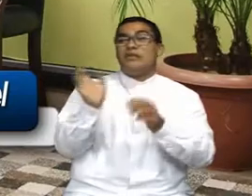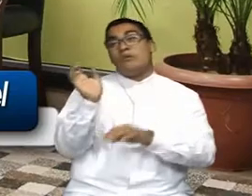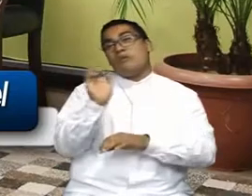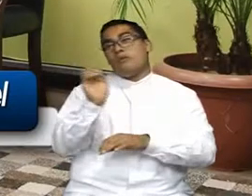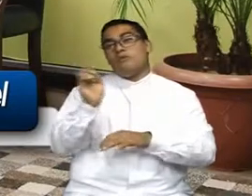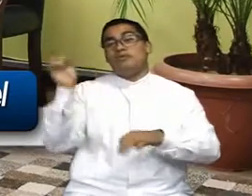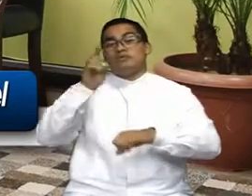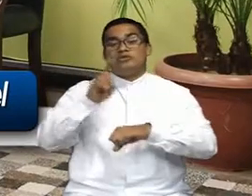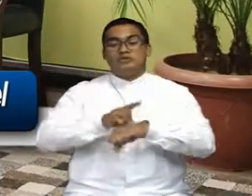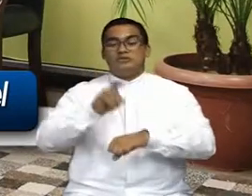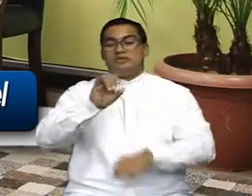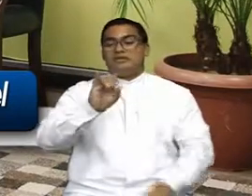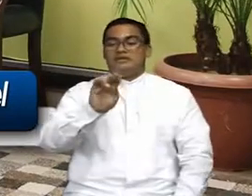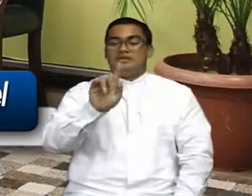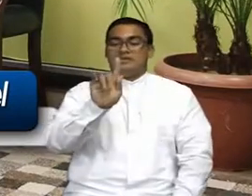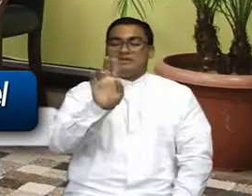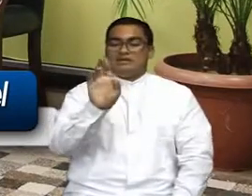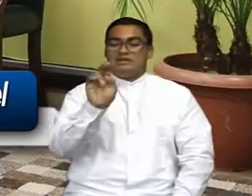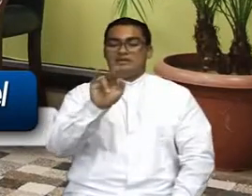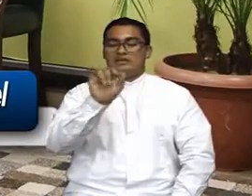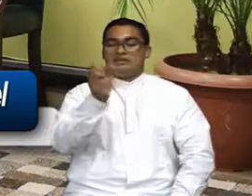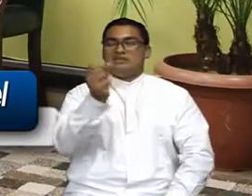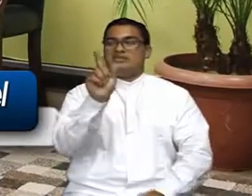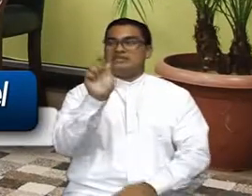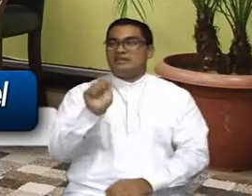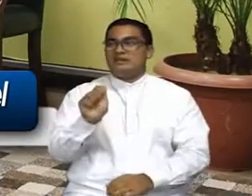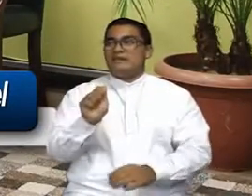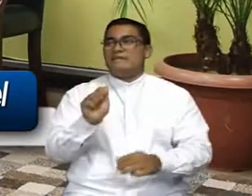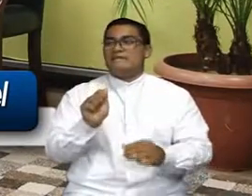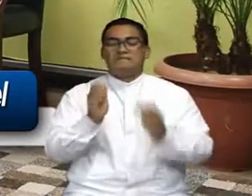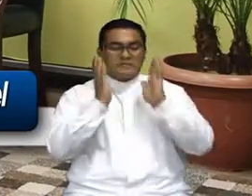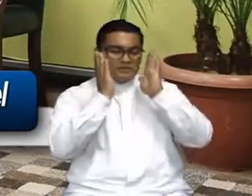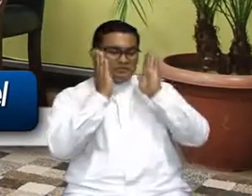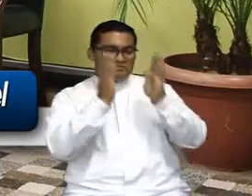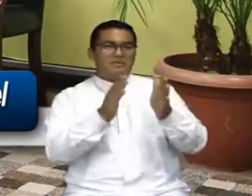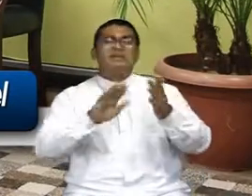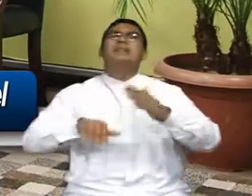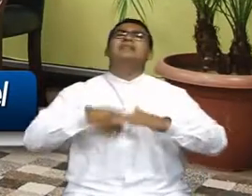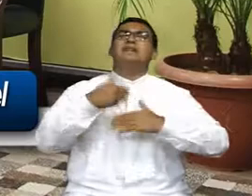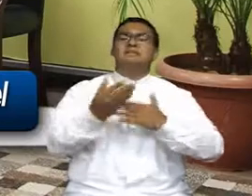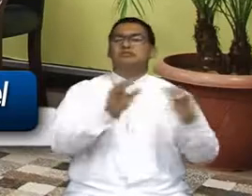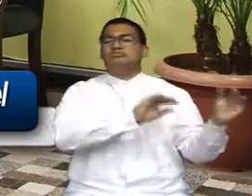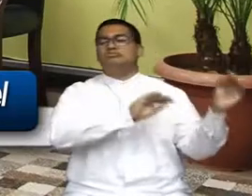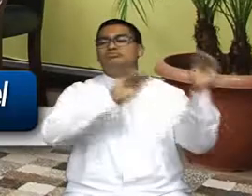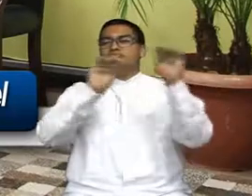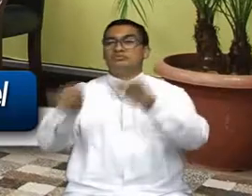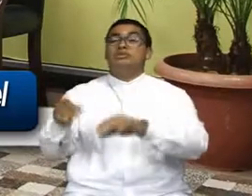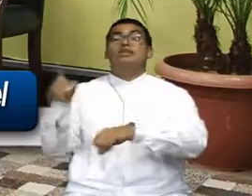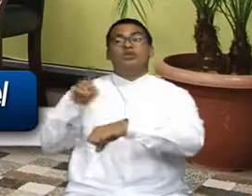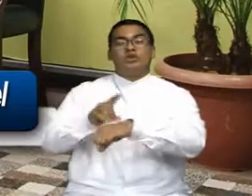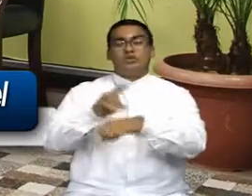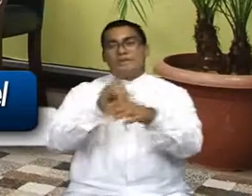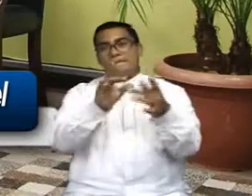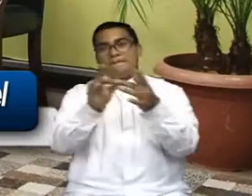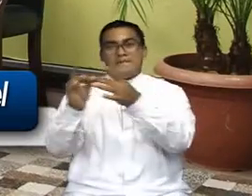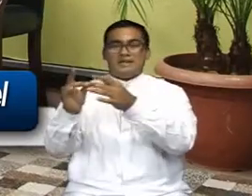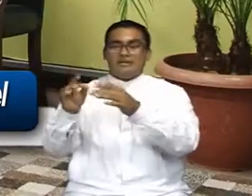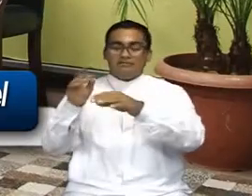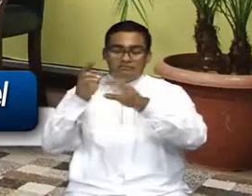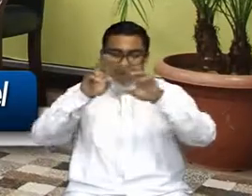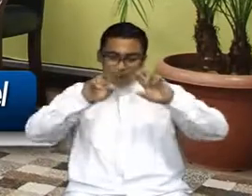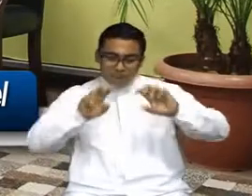médico también internista, pues, y se le da una primera atención y después se le remite según la gravedad, pues, del